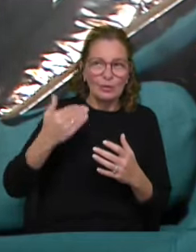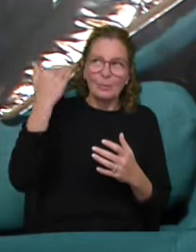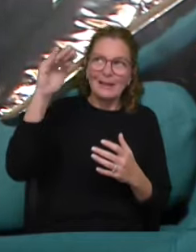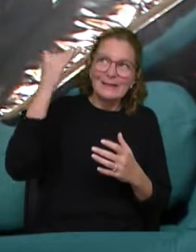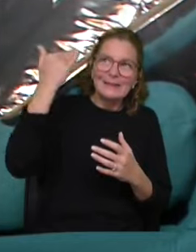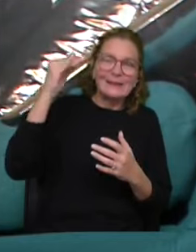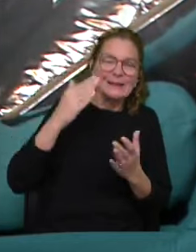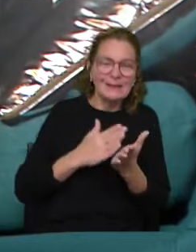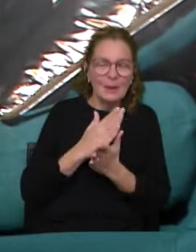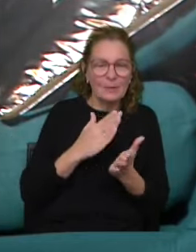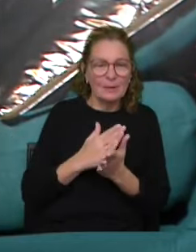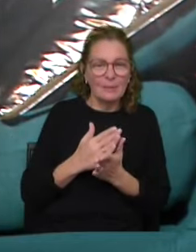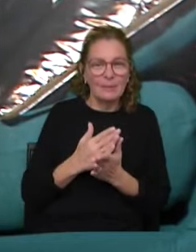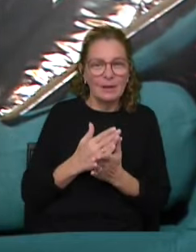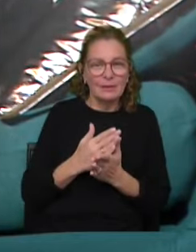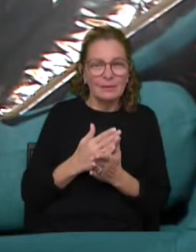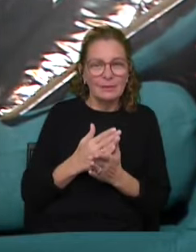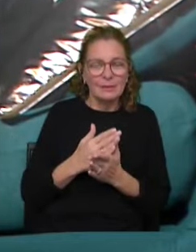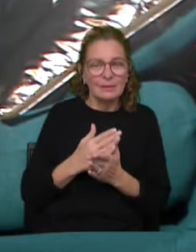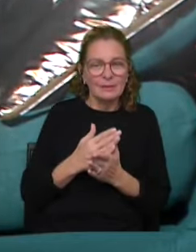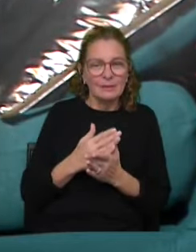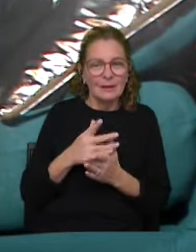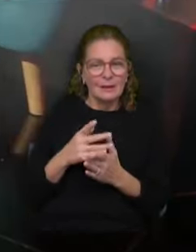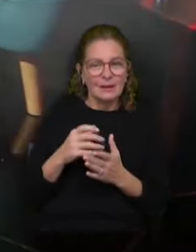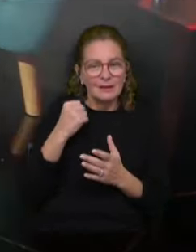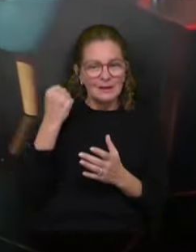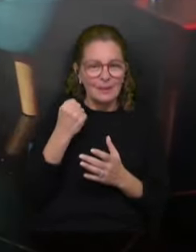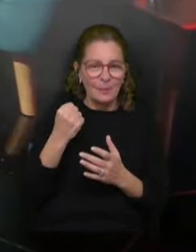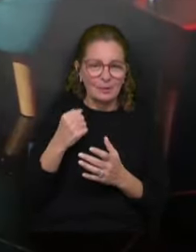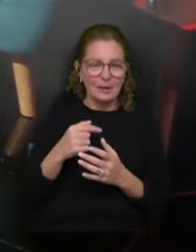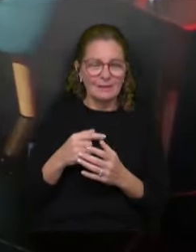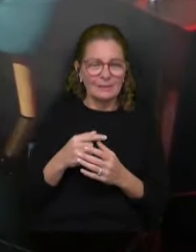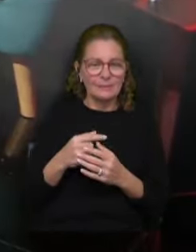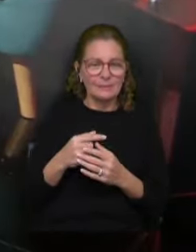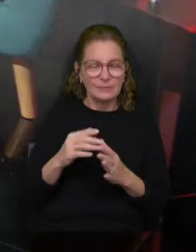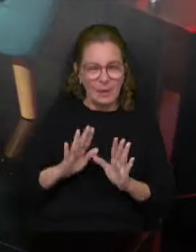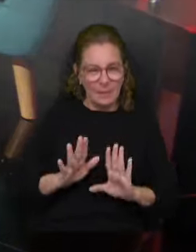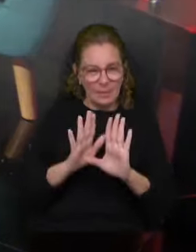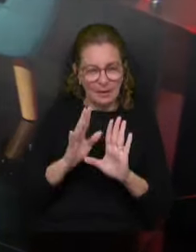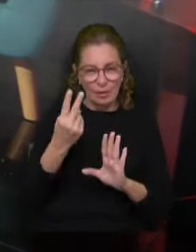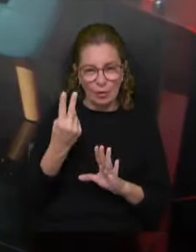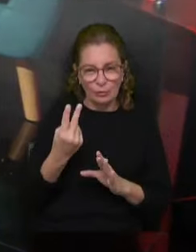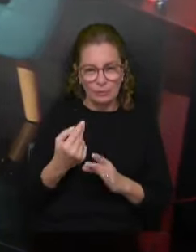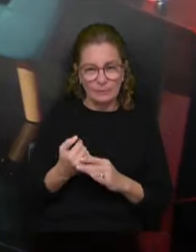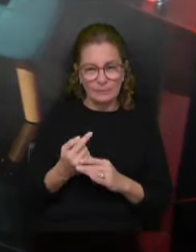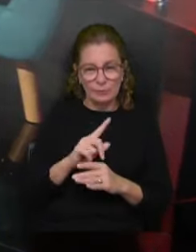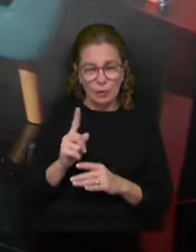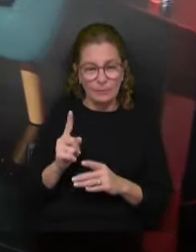Es como que vas corriendo a la liebre todo el tiempo y... Claro. ¿Vos tenían preparado que iban a ser 2?